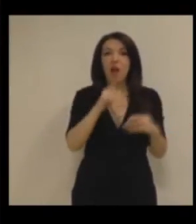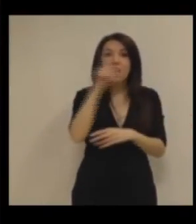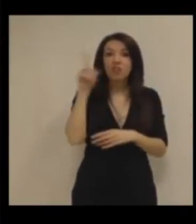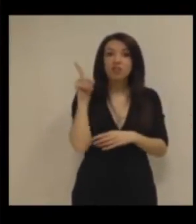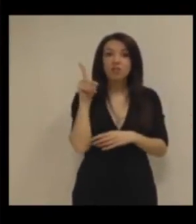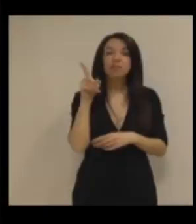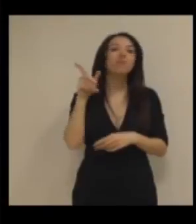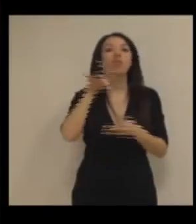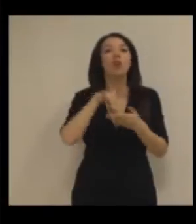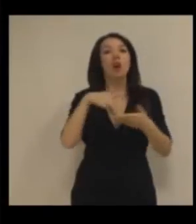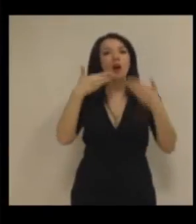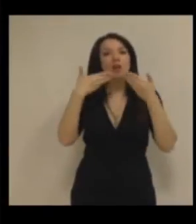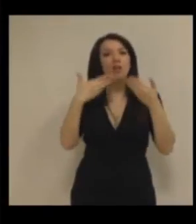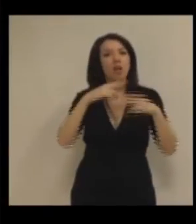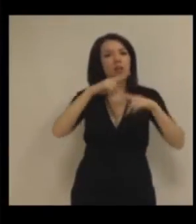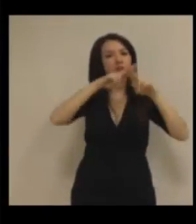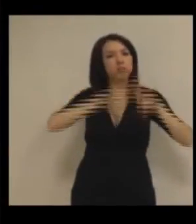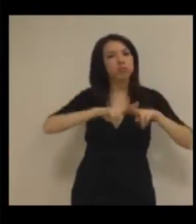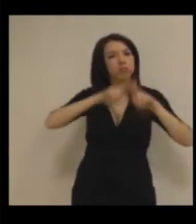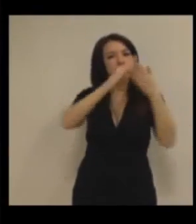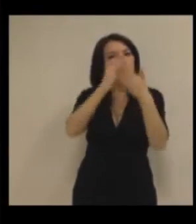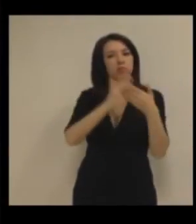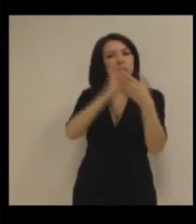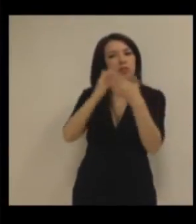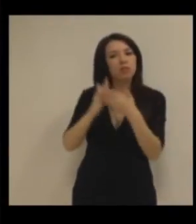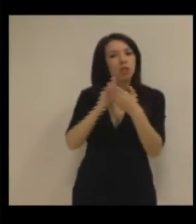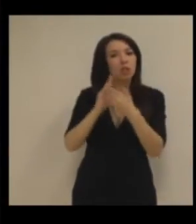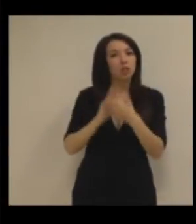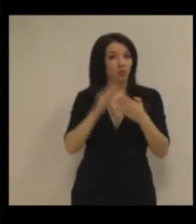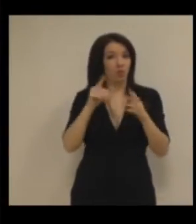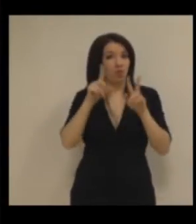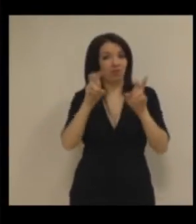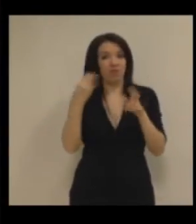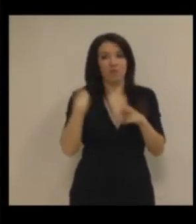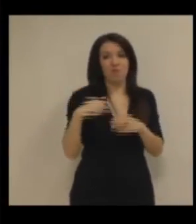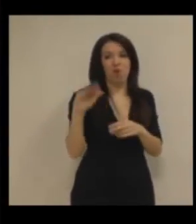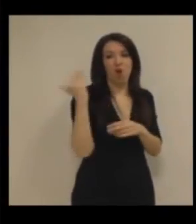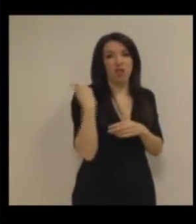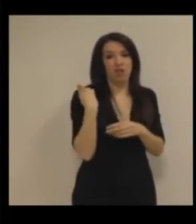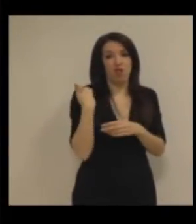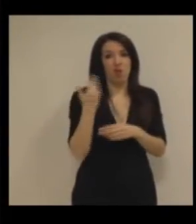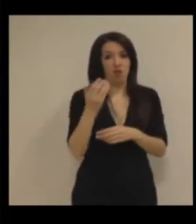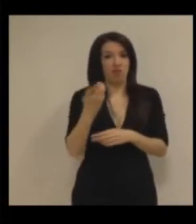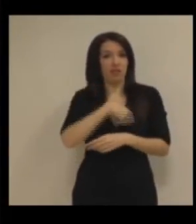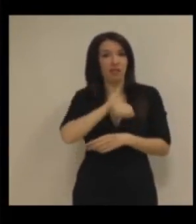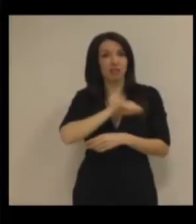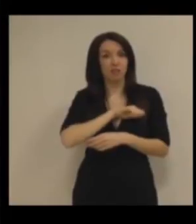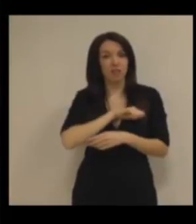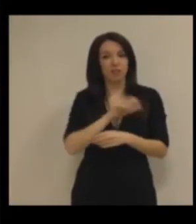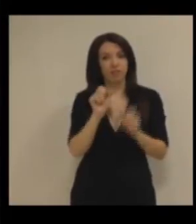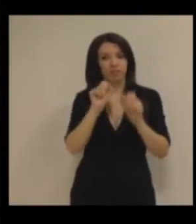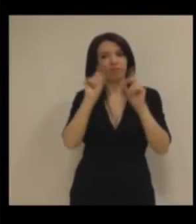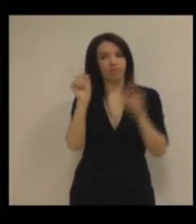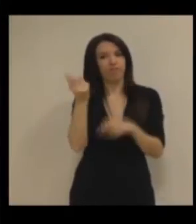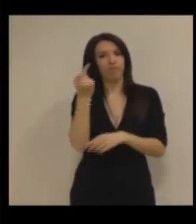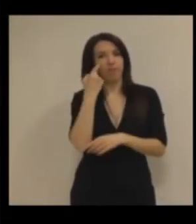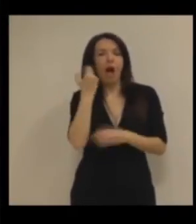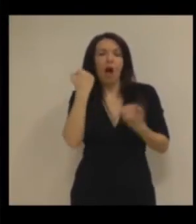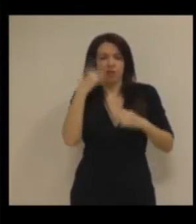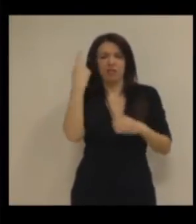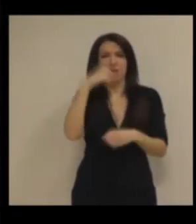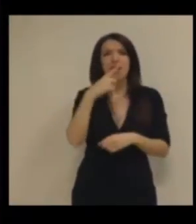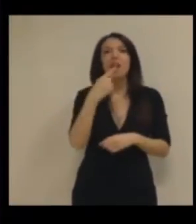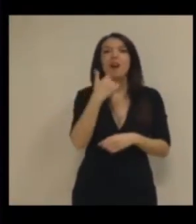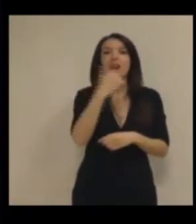pasado, a raíz de un estudio que se hizo sobre la lesión medular en España, nos dimos cuenta, aunque ya era sabido, que casi